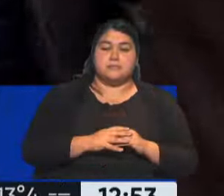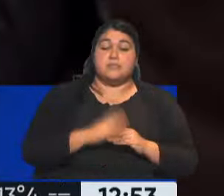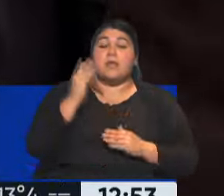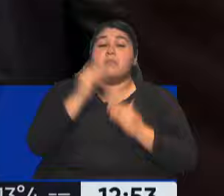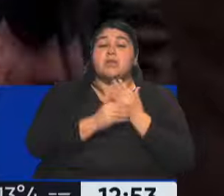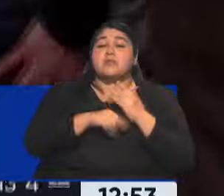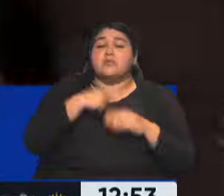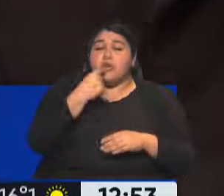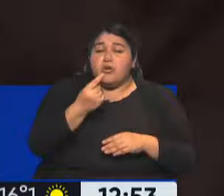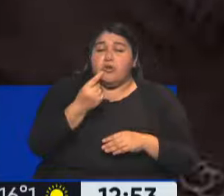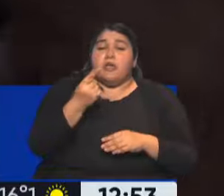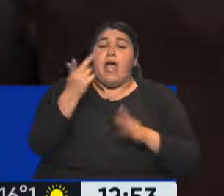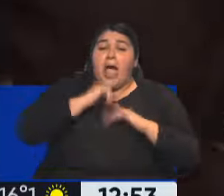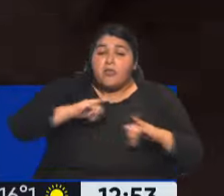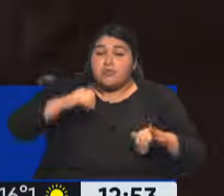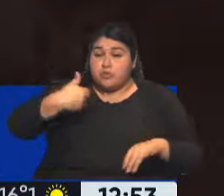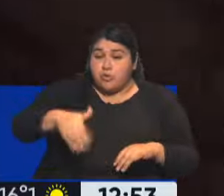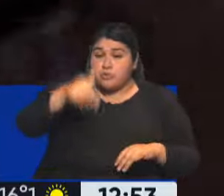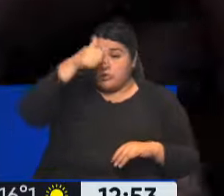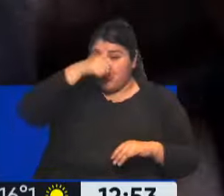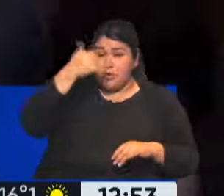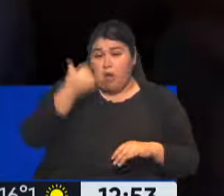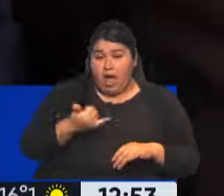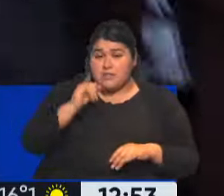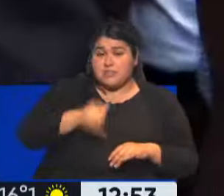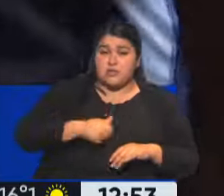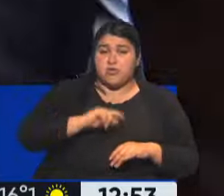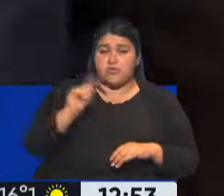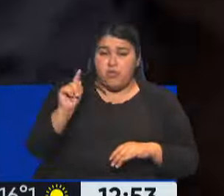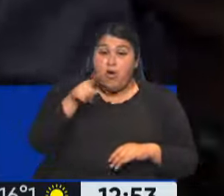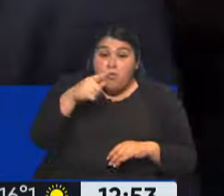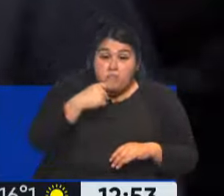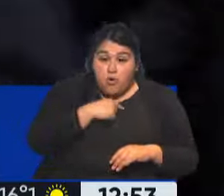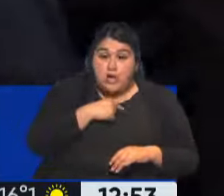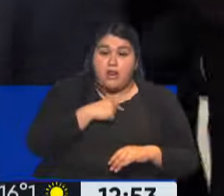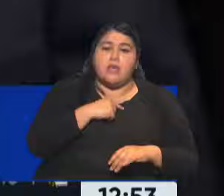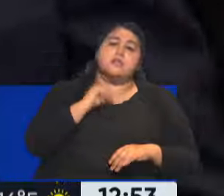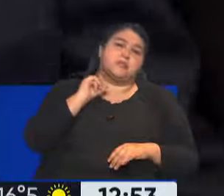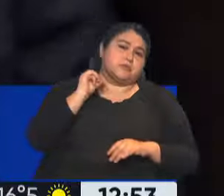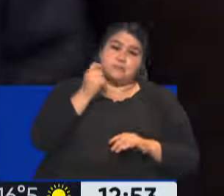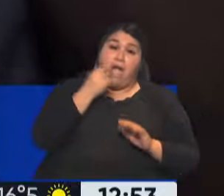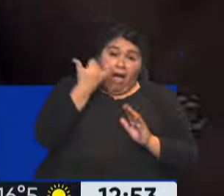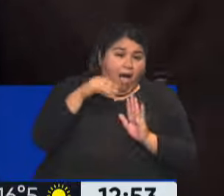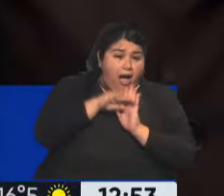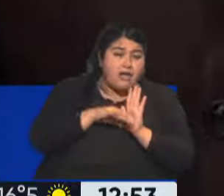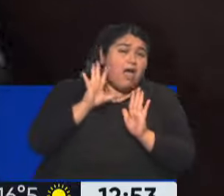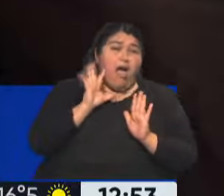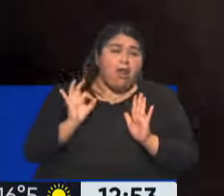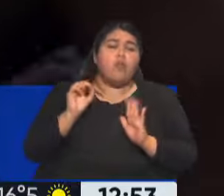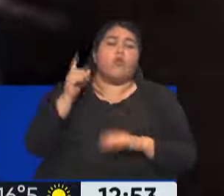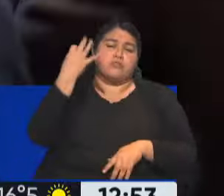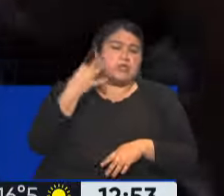diálogo? Lo que no queda claro es si va a haber anuncios el domingo o no. Cualquier anuncio que haya lo va a hacer el presidente. Pero va a haber señales seguro para el